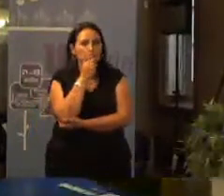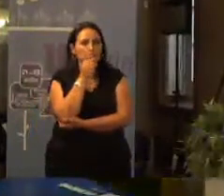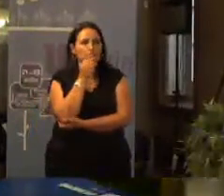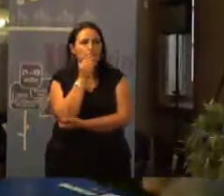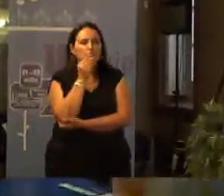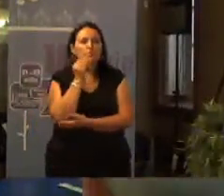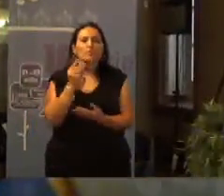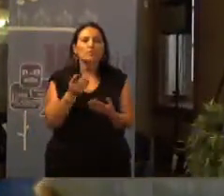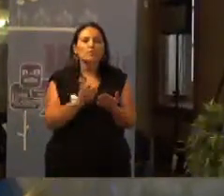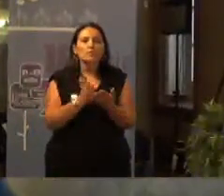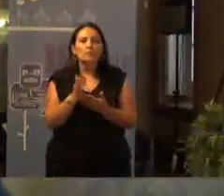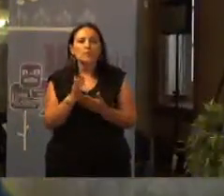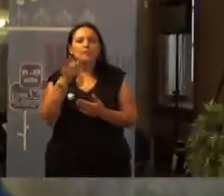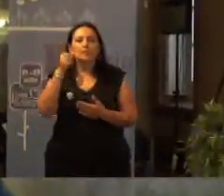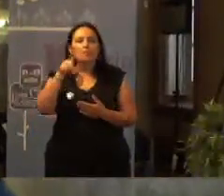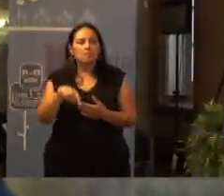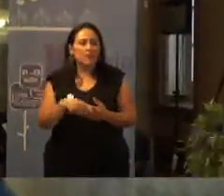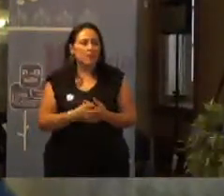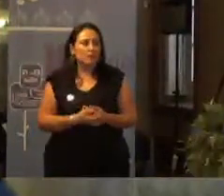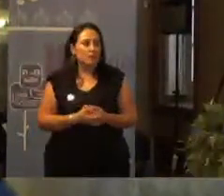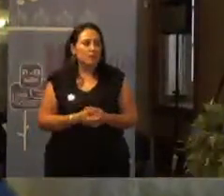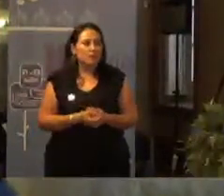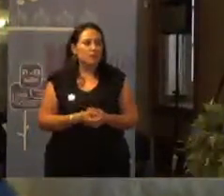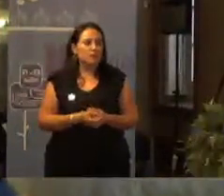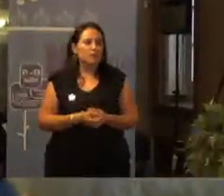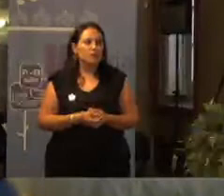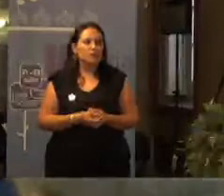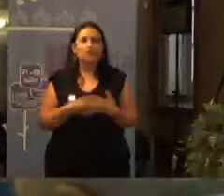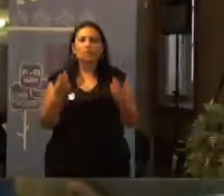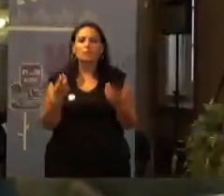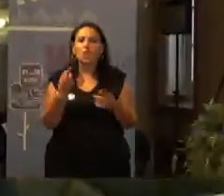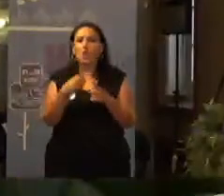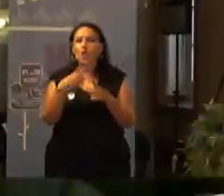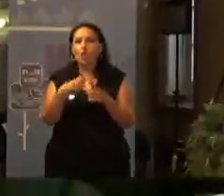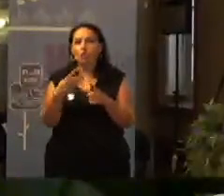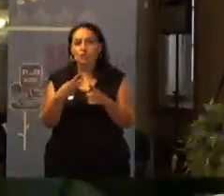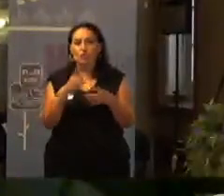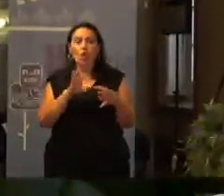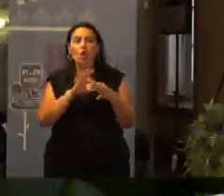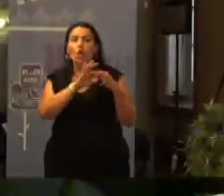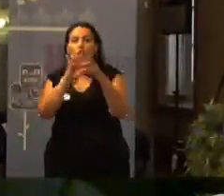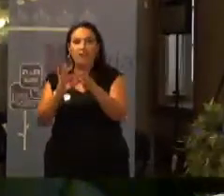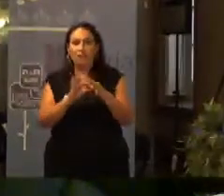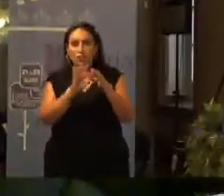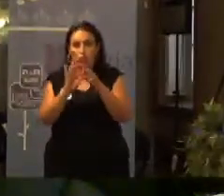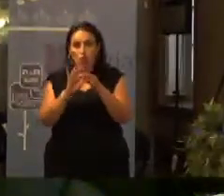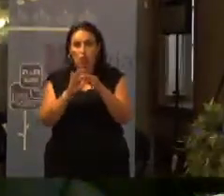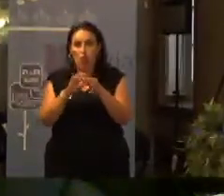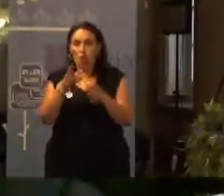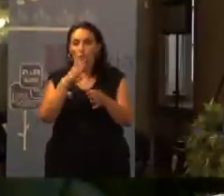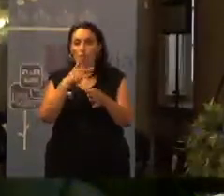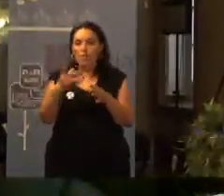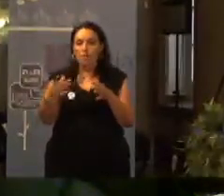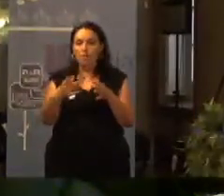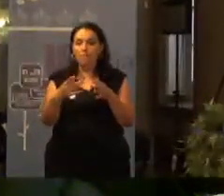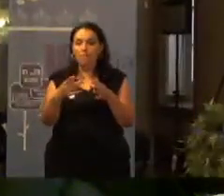aparte deso, pois en realidade perderon en gran medida a conexión, o rol de